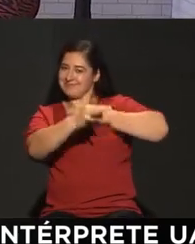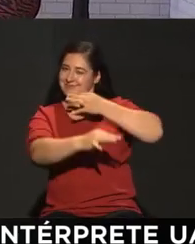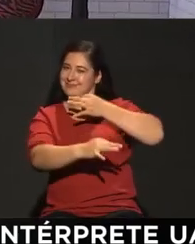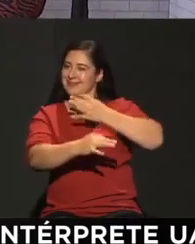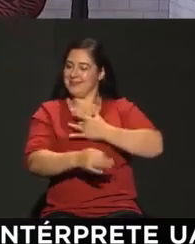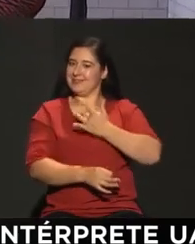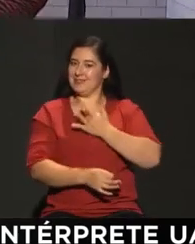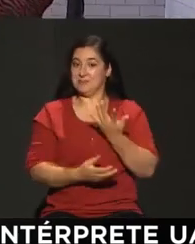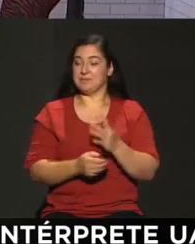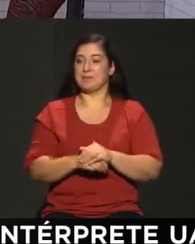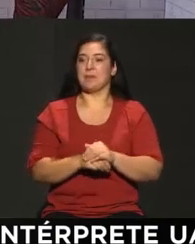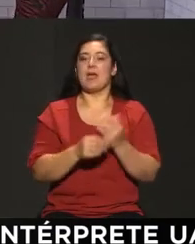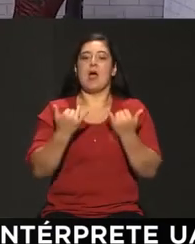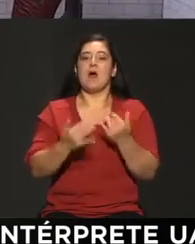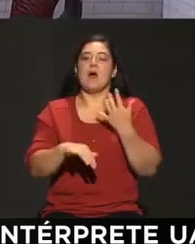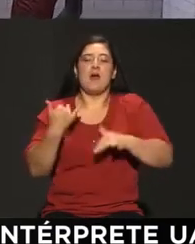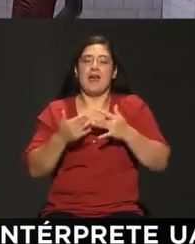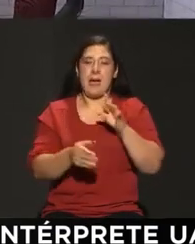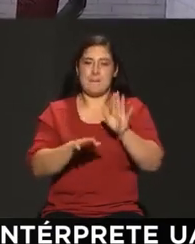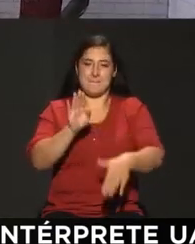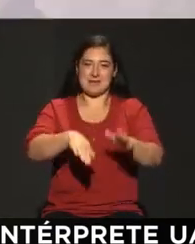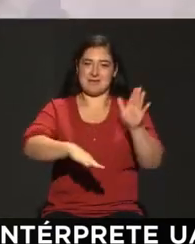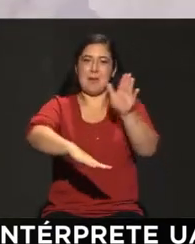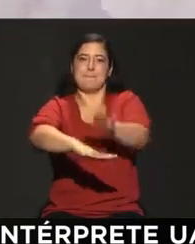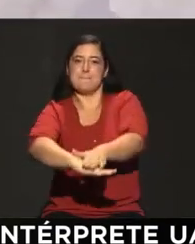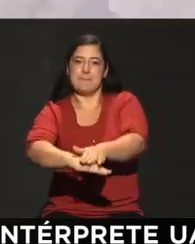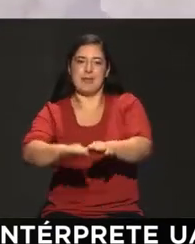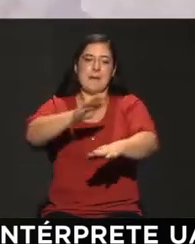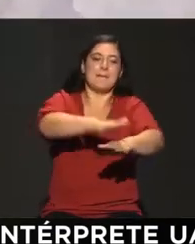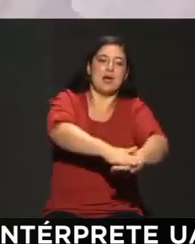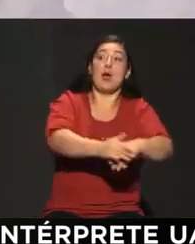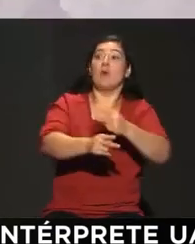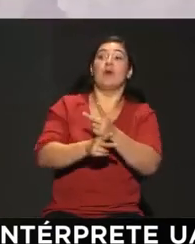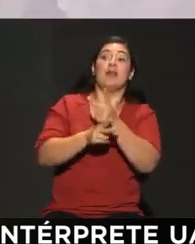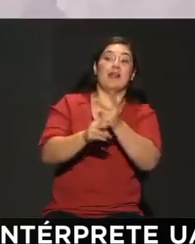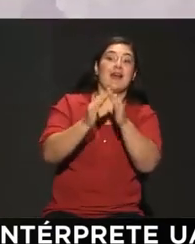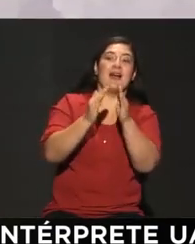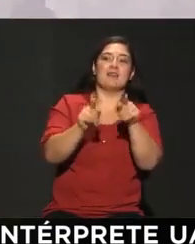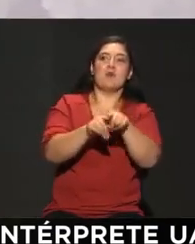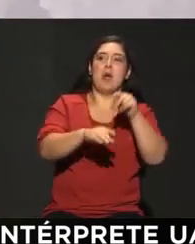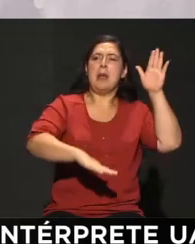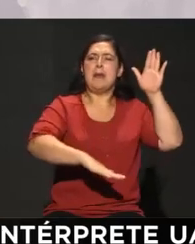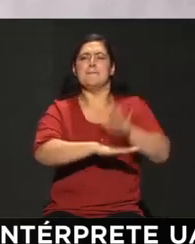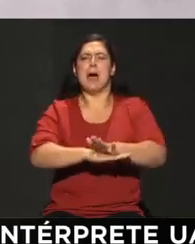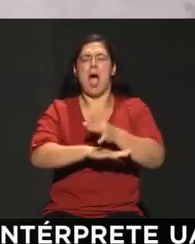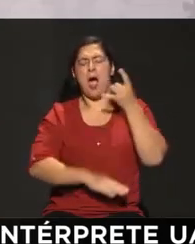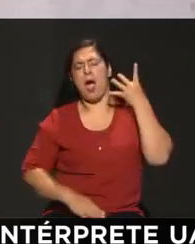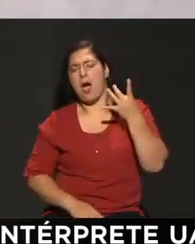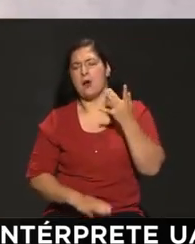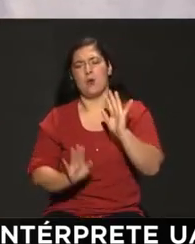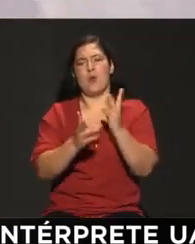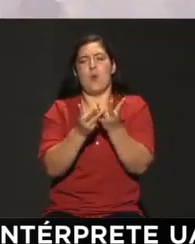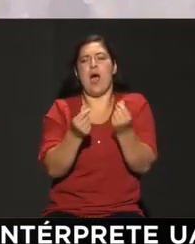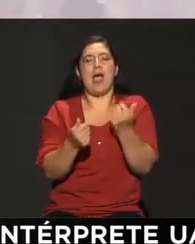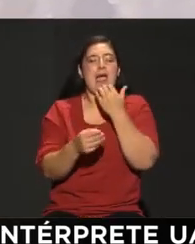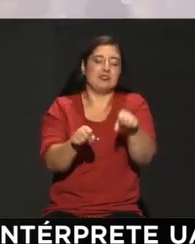combate, pero a tocar el pie con el pie. Y en la casa vamos a tener mucho cuidado de no aplastarnos o estripar el pie. Solamente tocar,